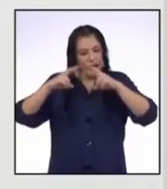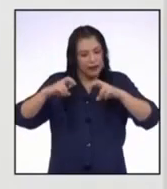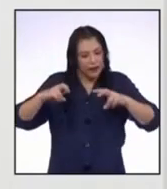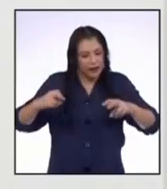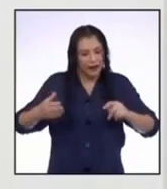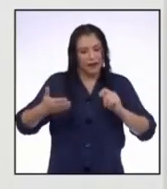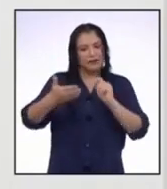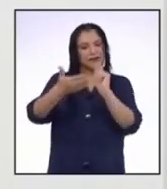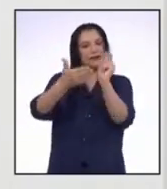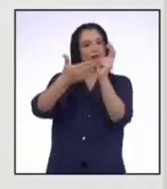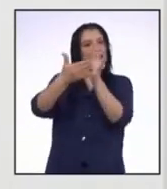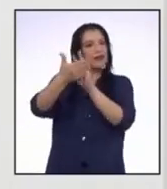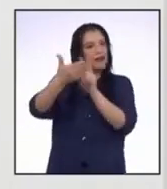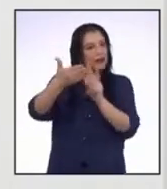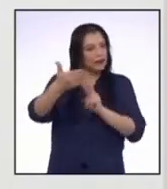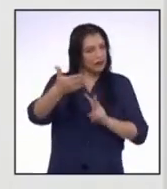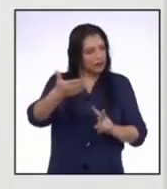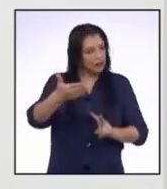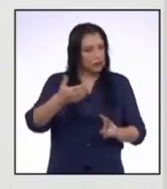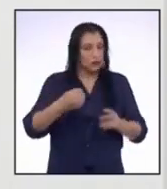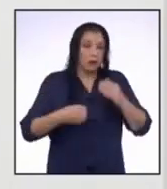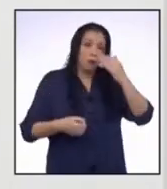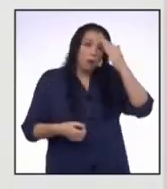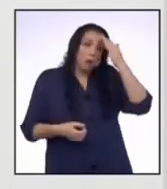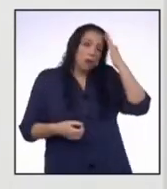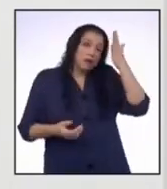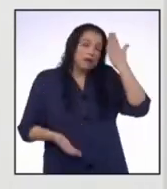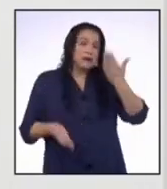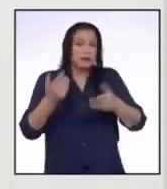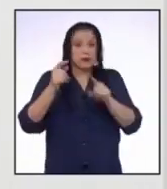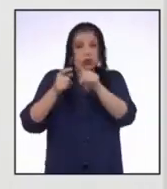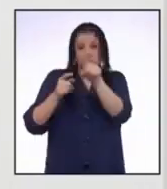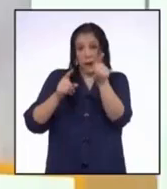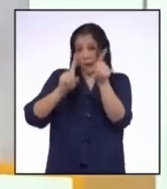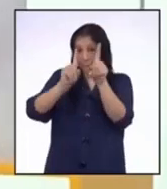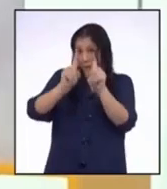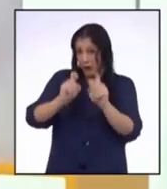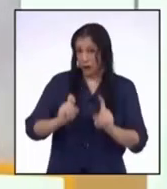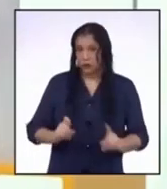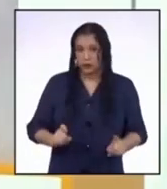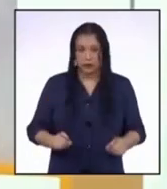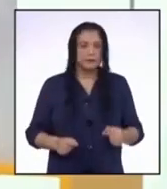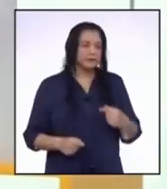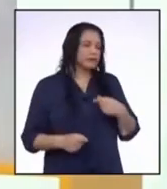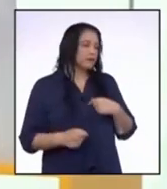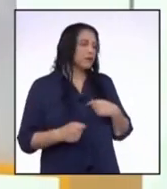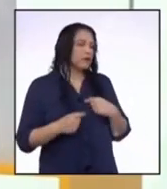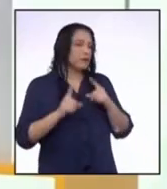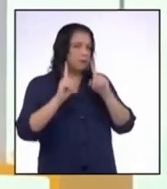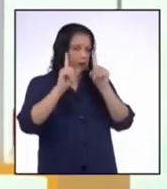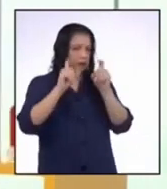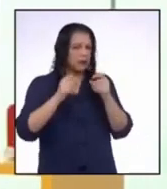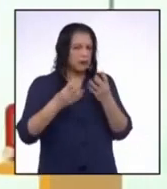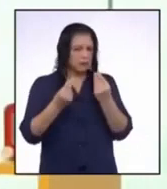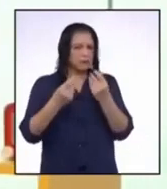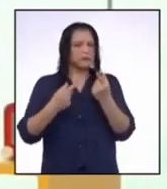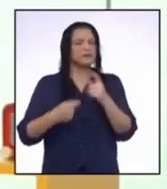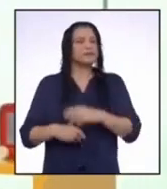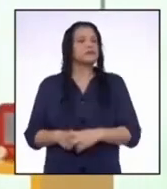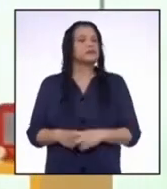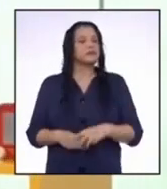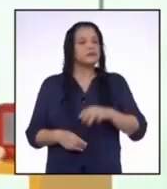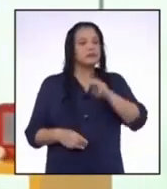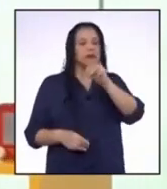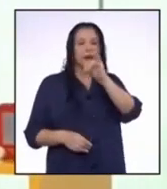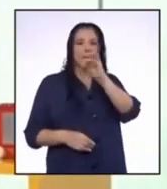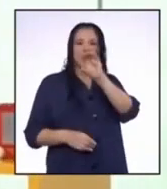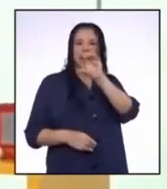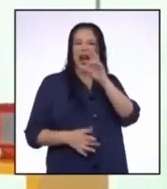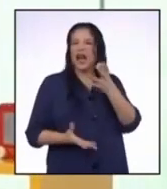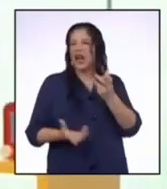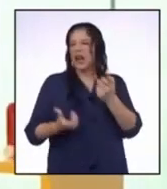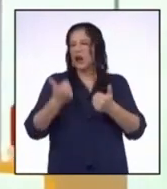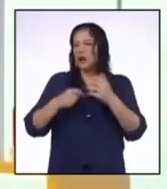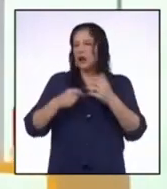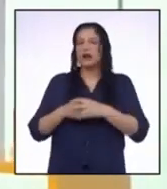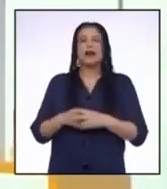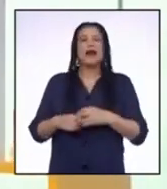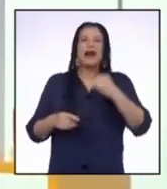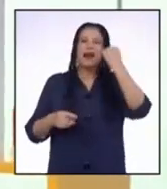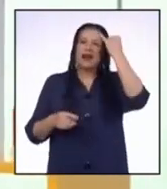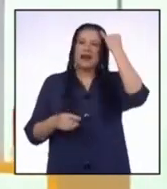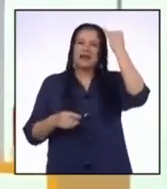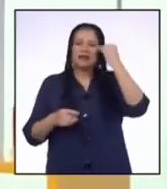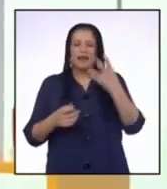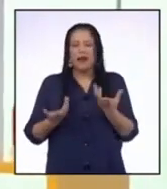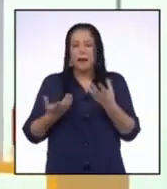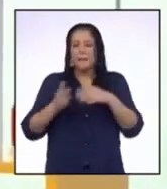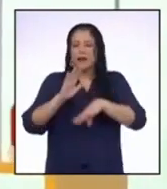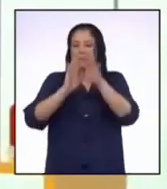análisis de la lectura. No sé si tienen preguntas. Sí, profesora, las hay. Micaela Ramos quiere saber si la idea